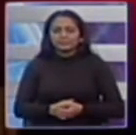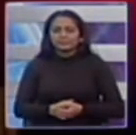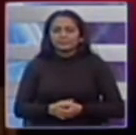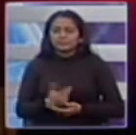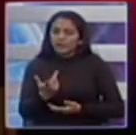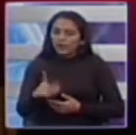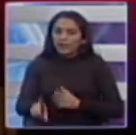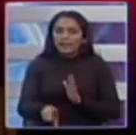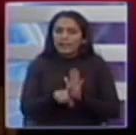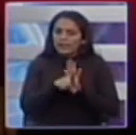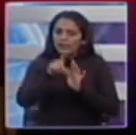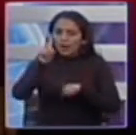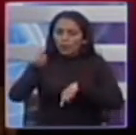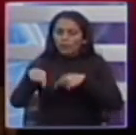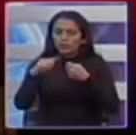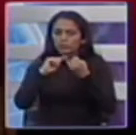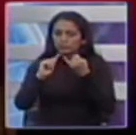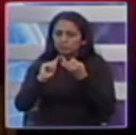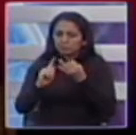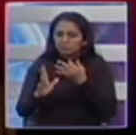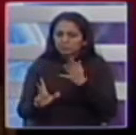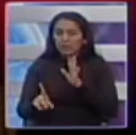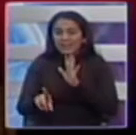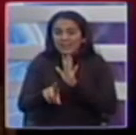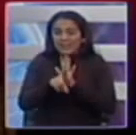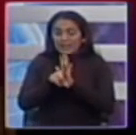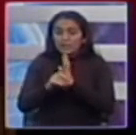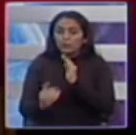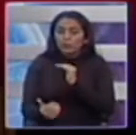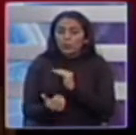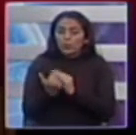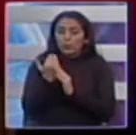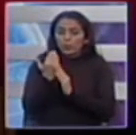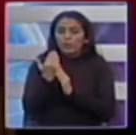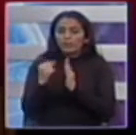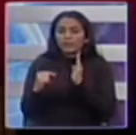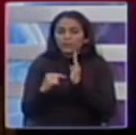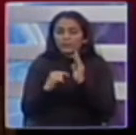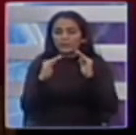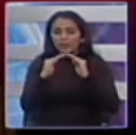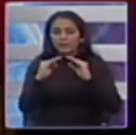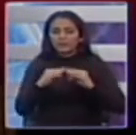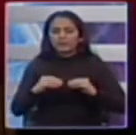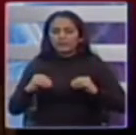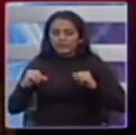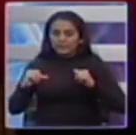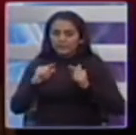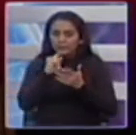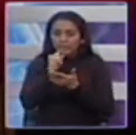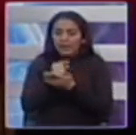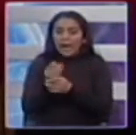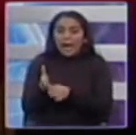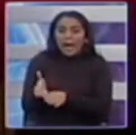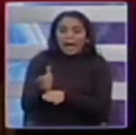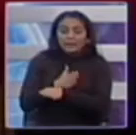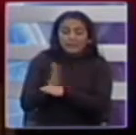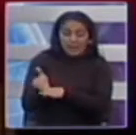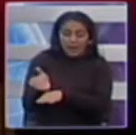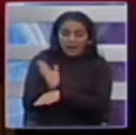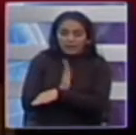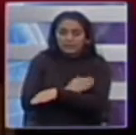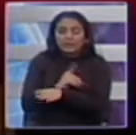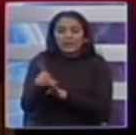algunas leyes, una de ellas, la denominada ley de plusvalía que se aprobó en los últimos días, antes de ello la ley de